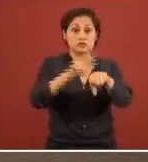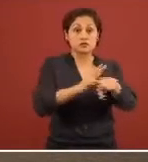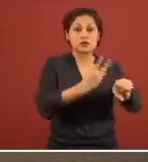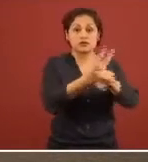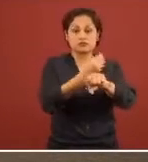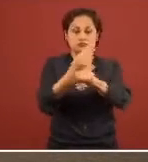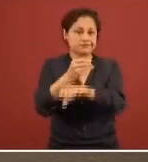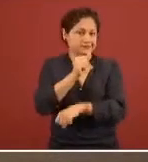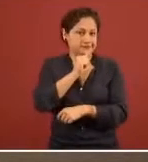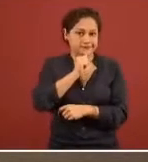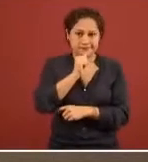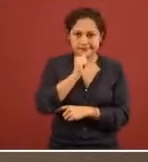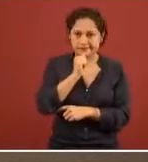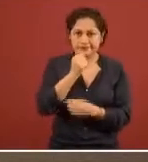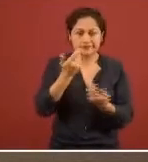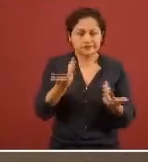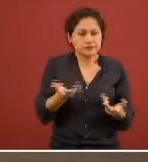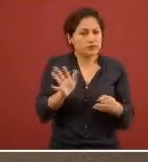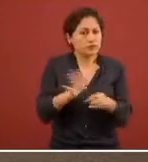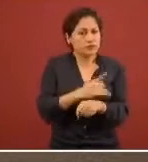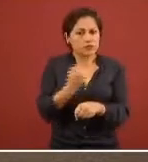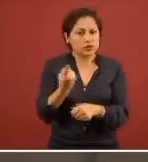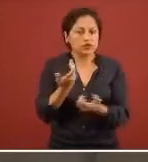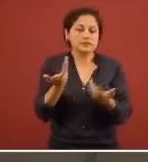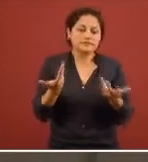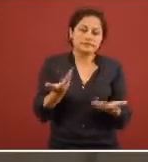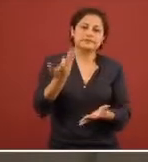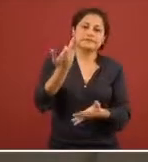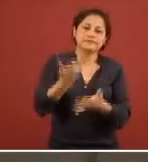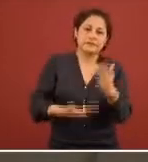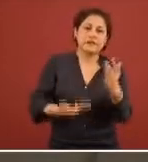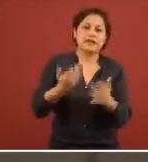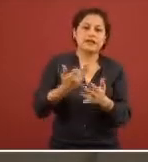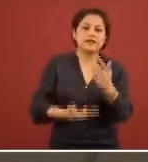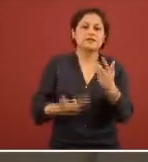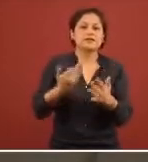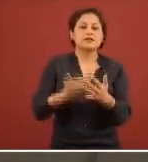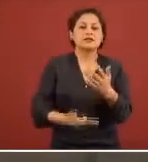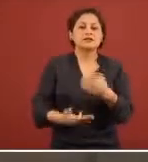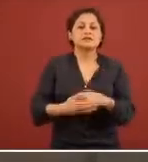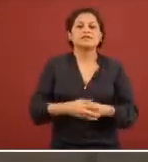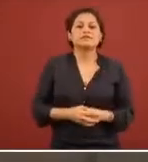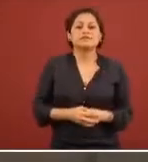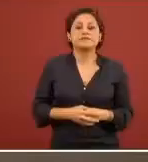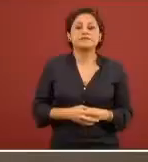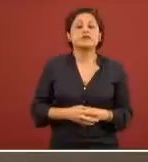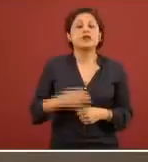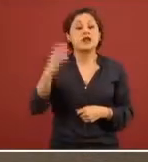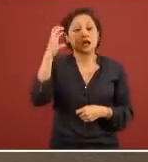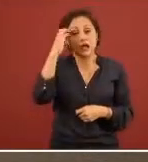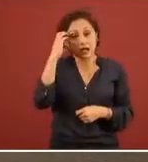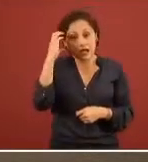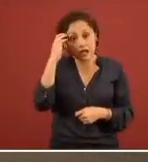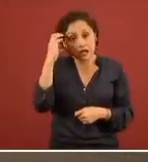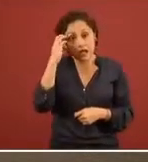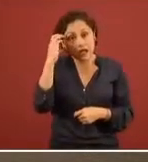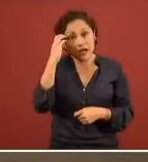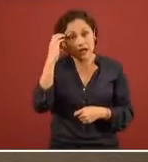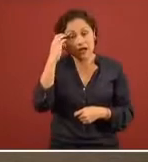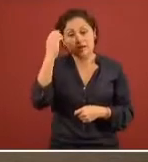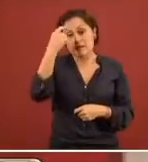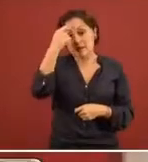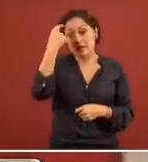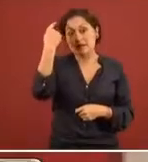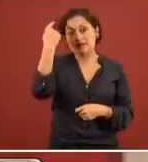dependen, entre otras cosas, de que empiecen a lograr liberar camas disponibles que están en